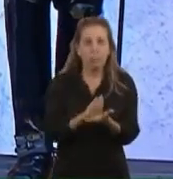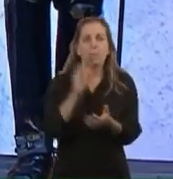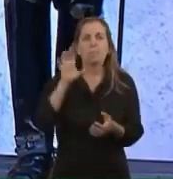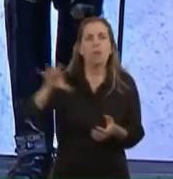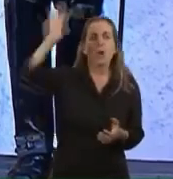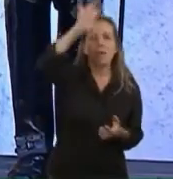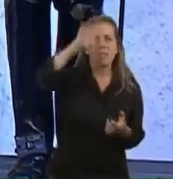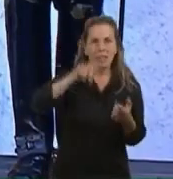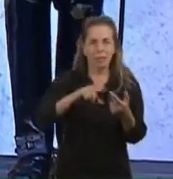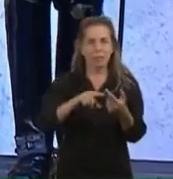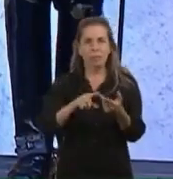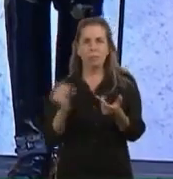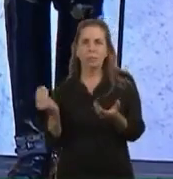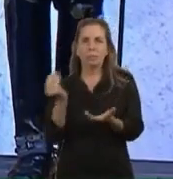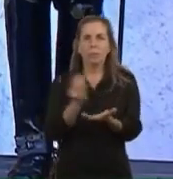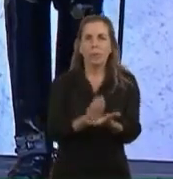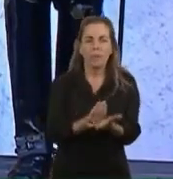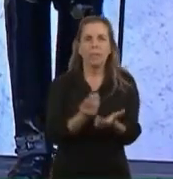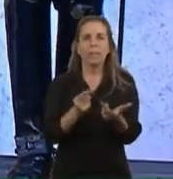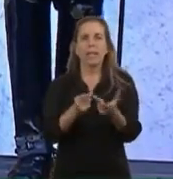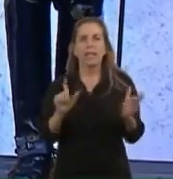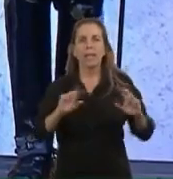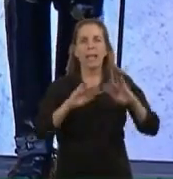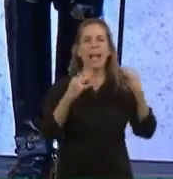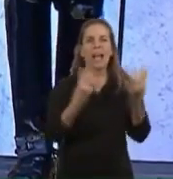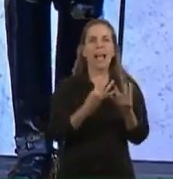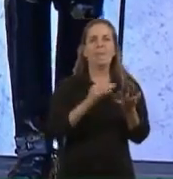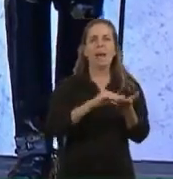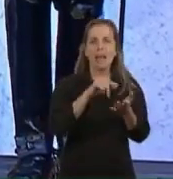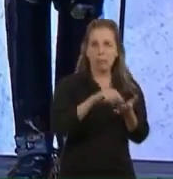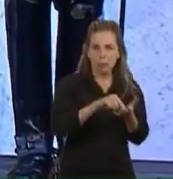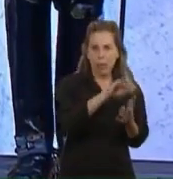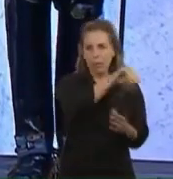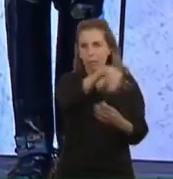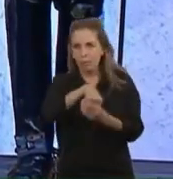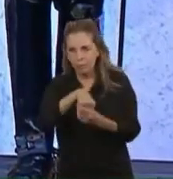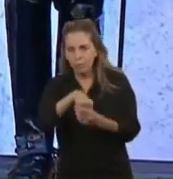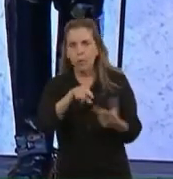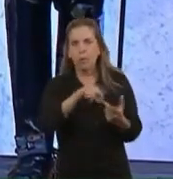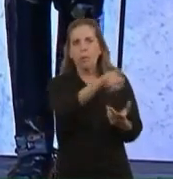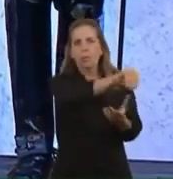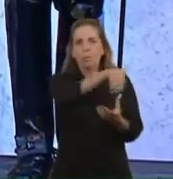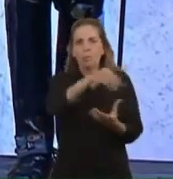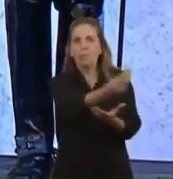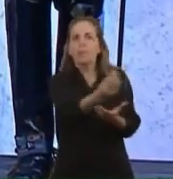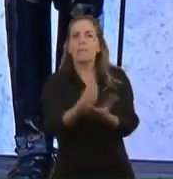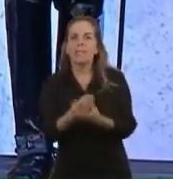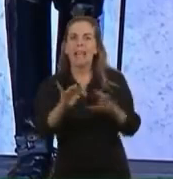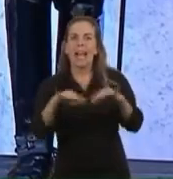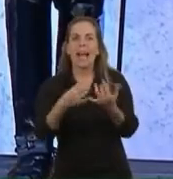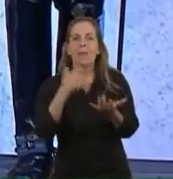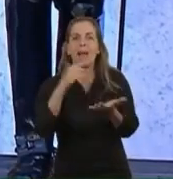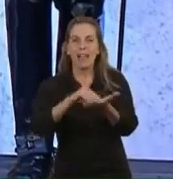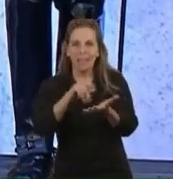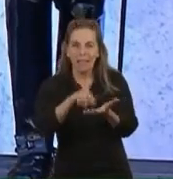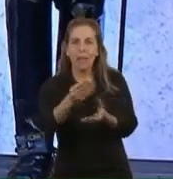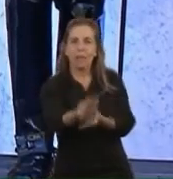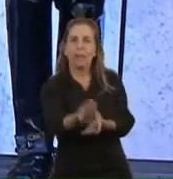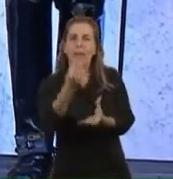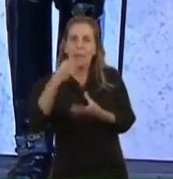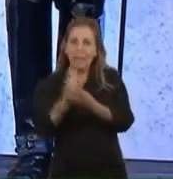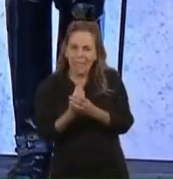argentinas un representante de la cámara de diputados un representante de la cámara de senadores un representante de las